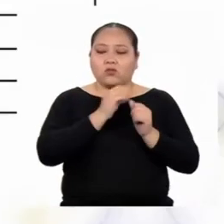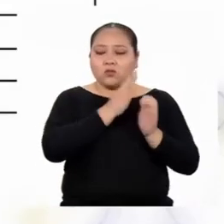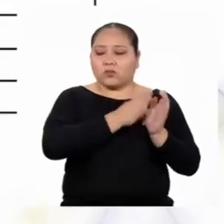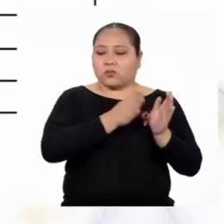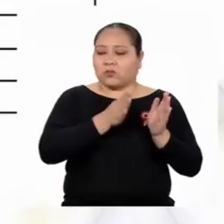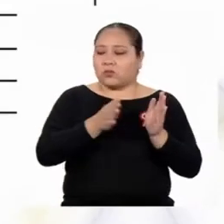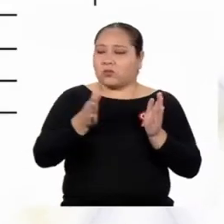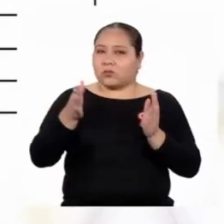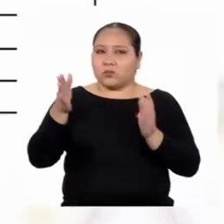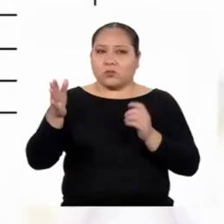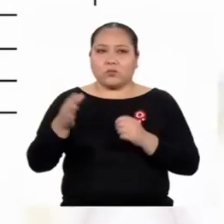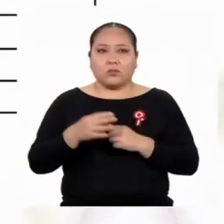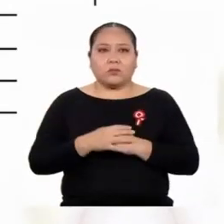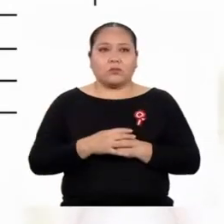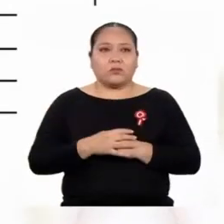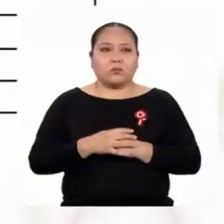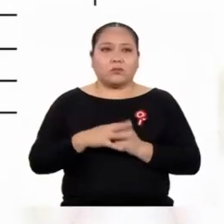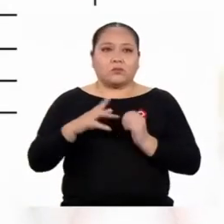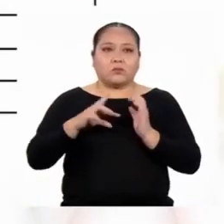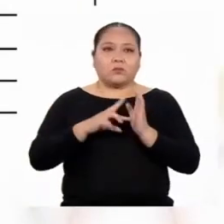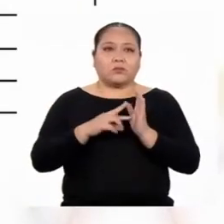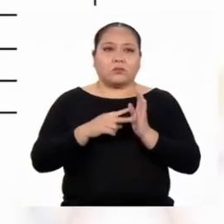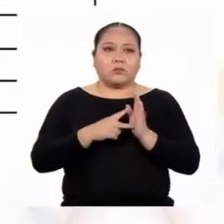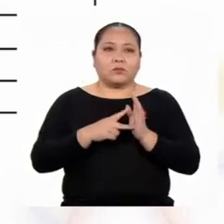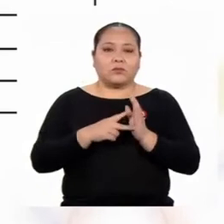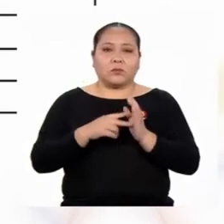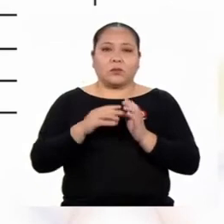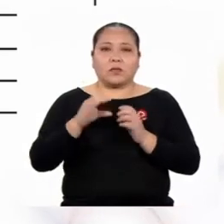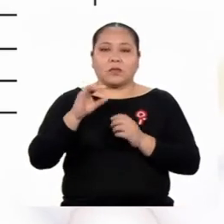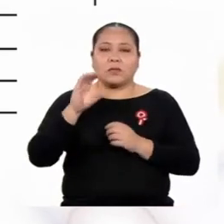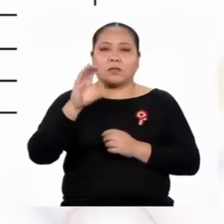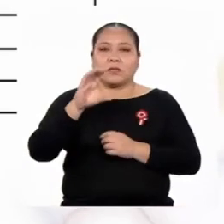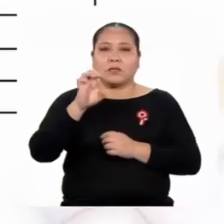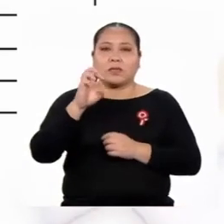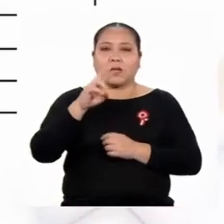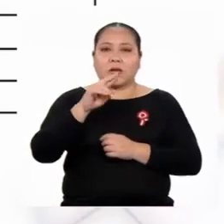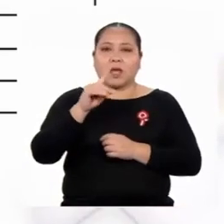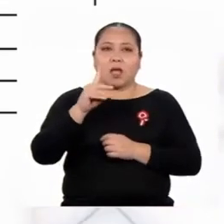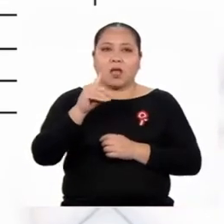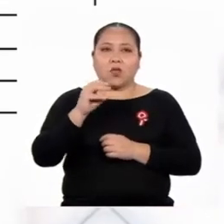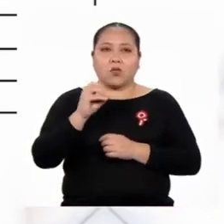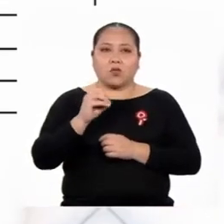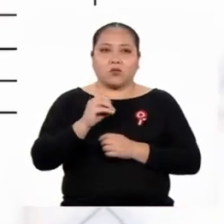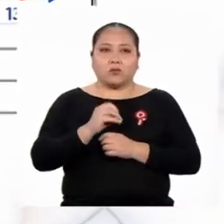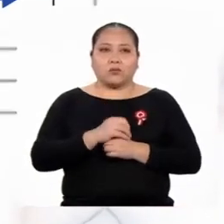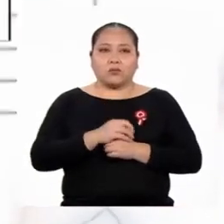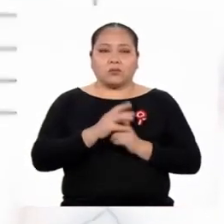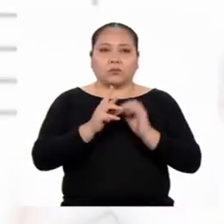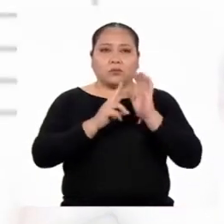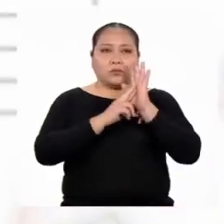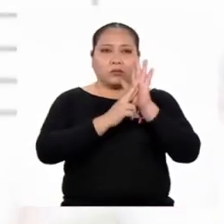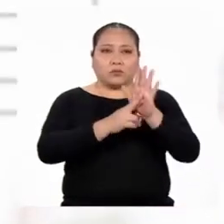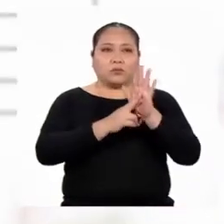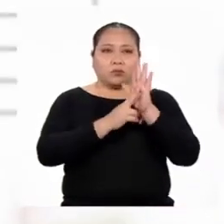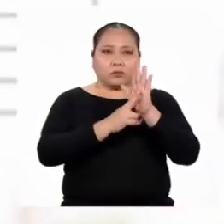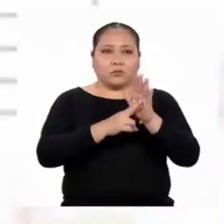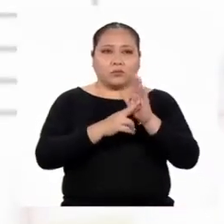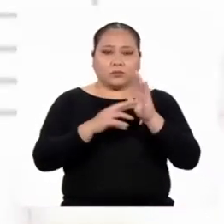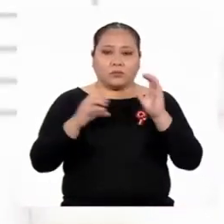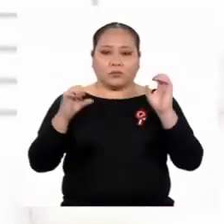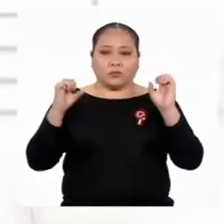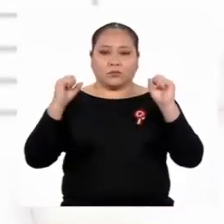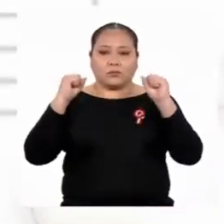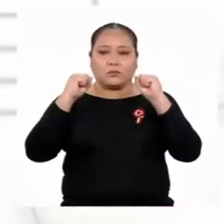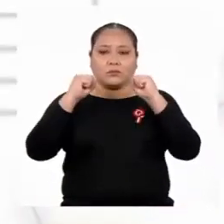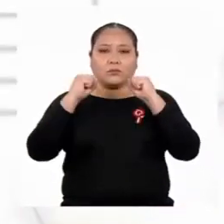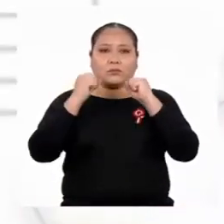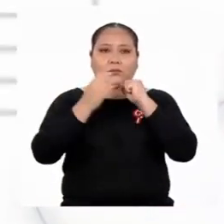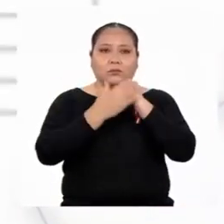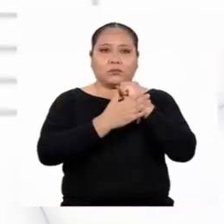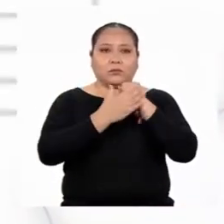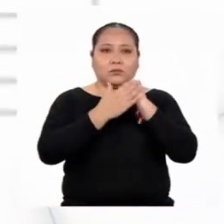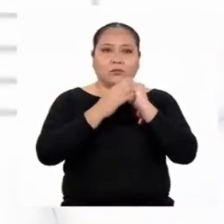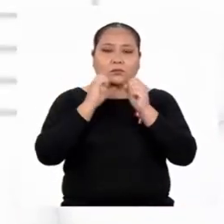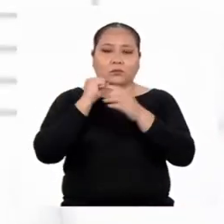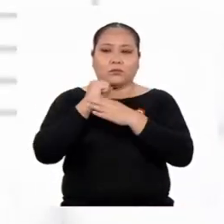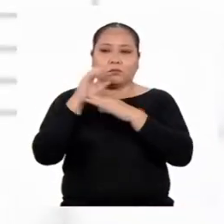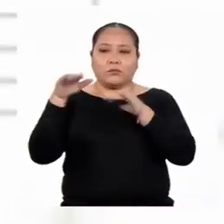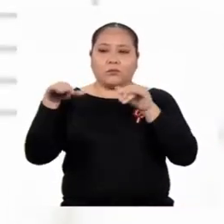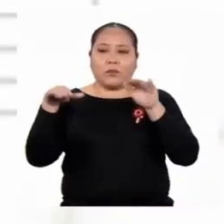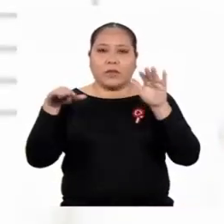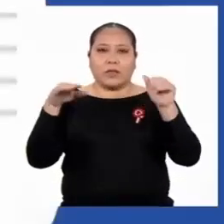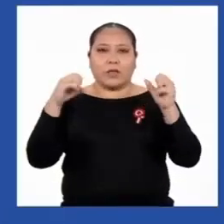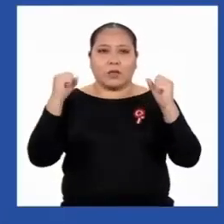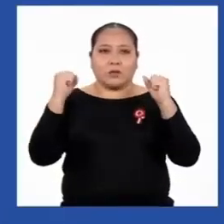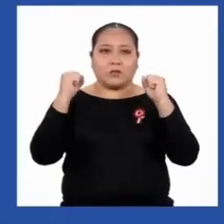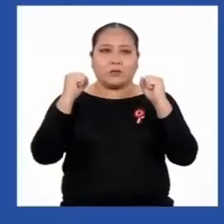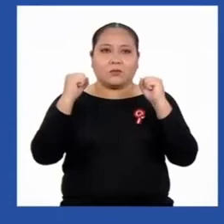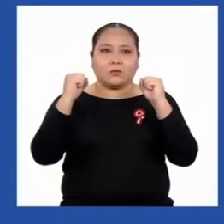ellos, por lo que es un intervalo cerrado y su representación gráfica es con los dos puntos pintados en